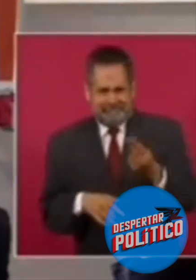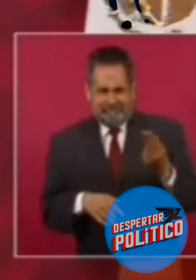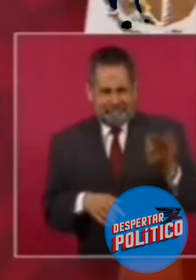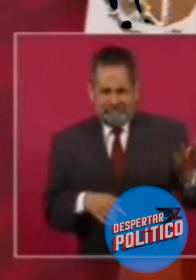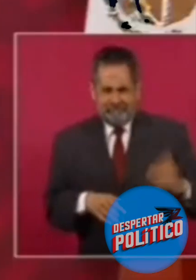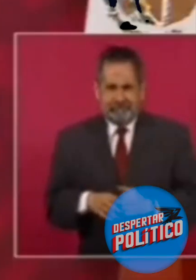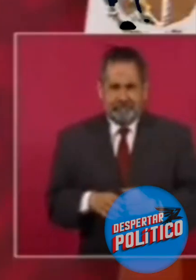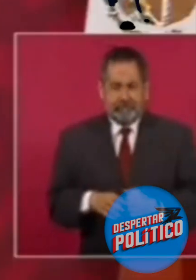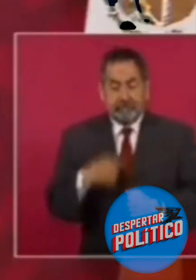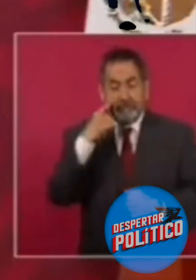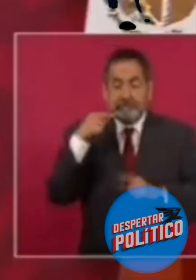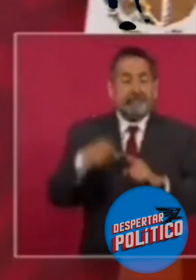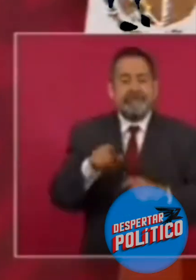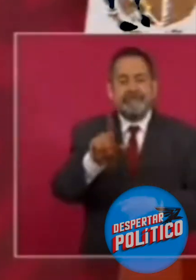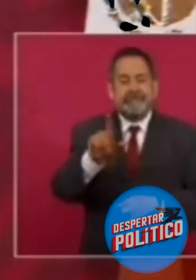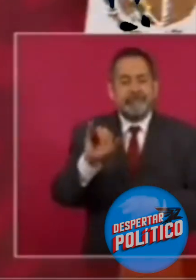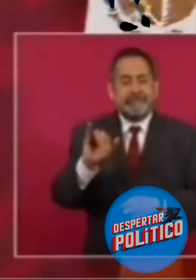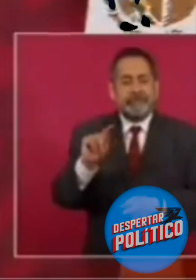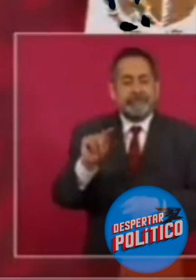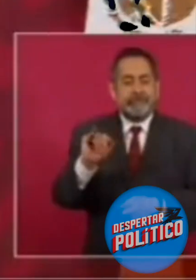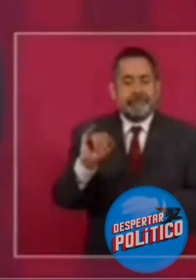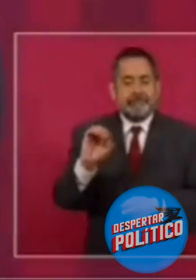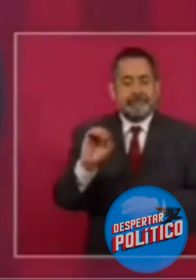Nada más en el caso del litio.